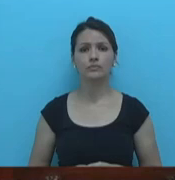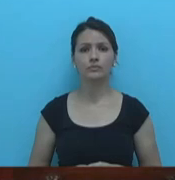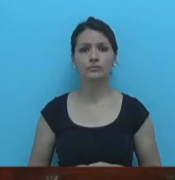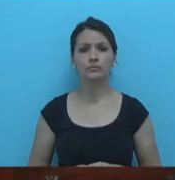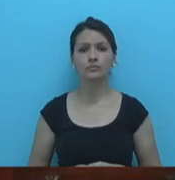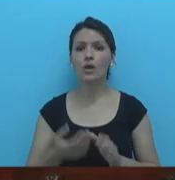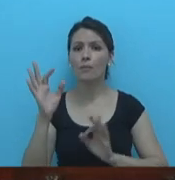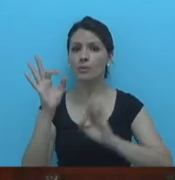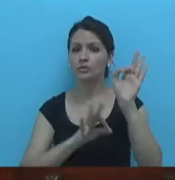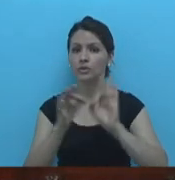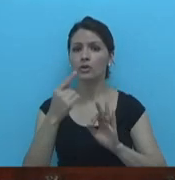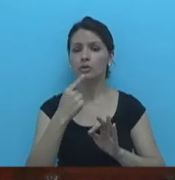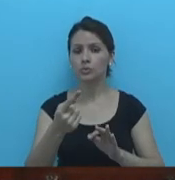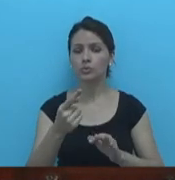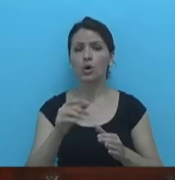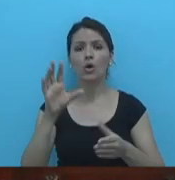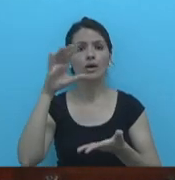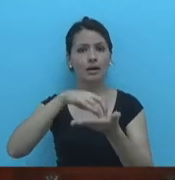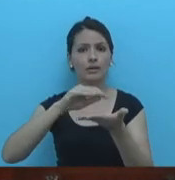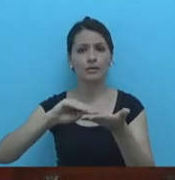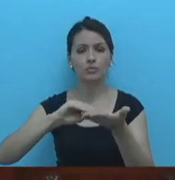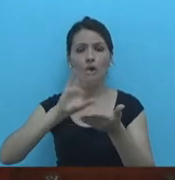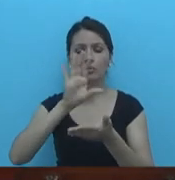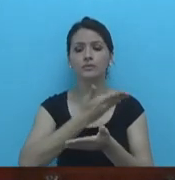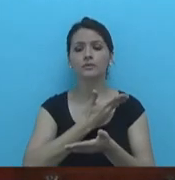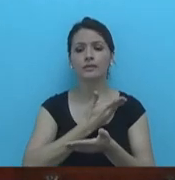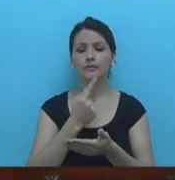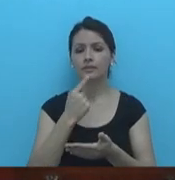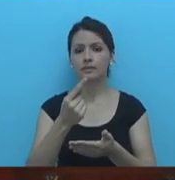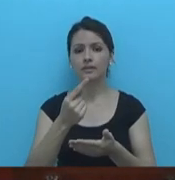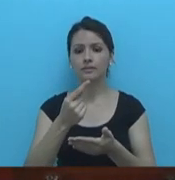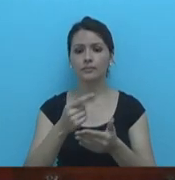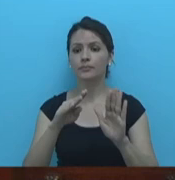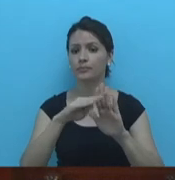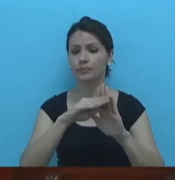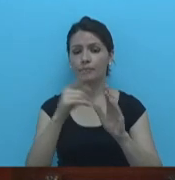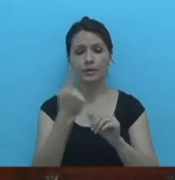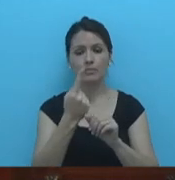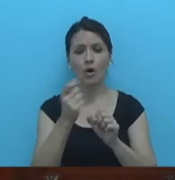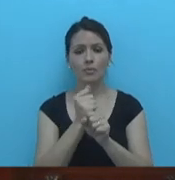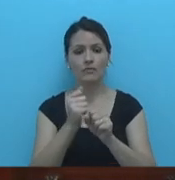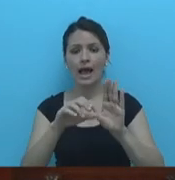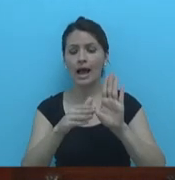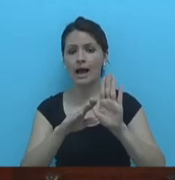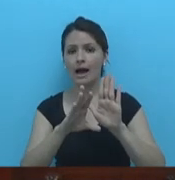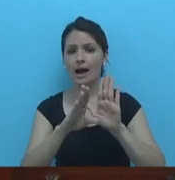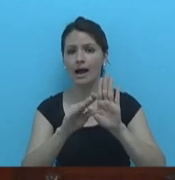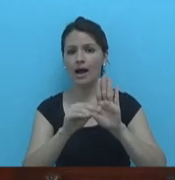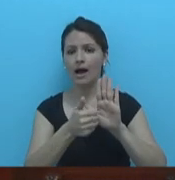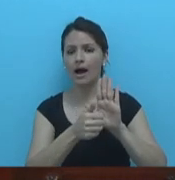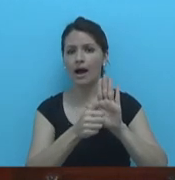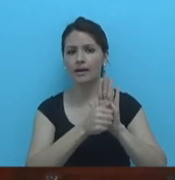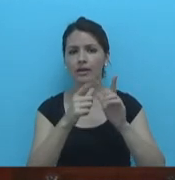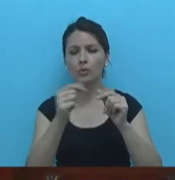Proyecto de resolución por el cual la Cámara de Diputados de la provincia resuelve, artículo primero, aprobar el acta número 14 de fecha 8 de noviembre